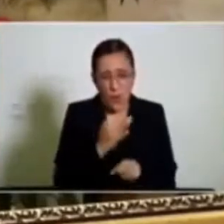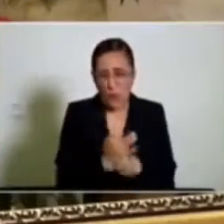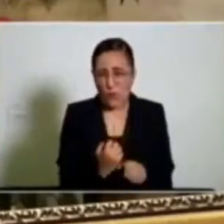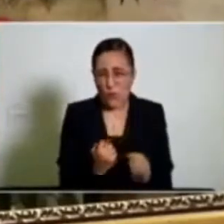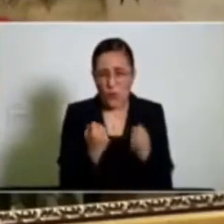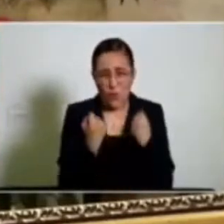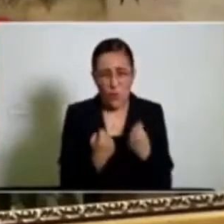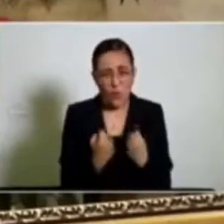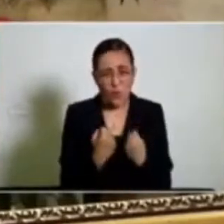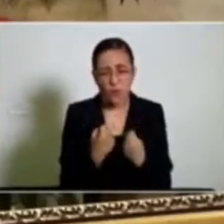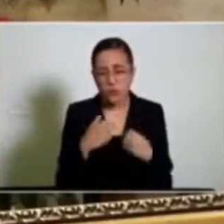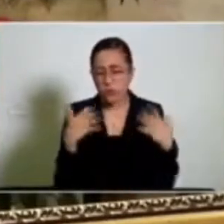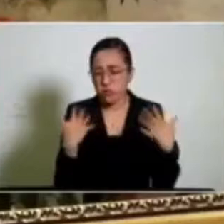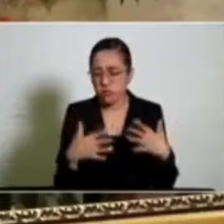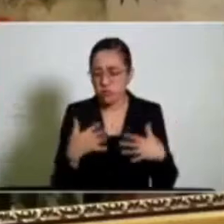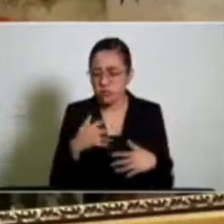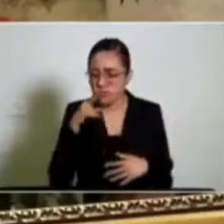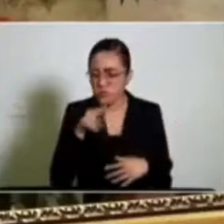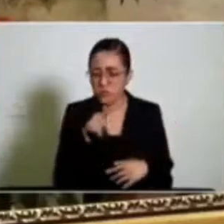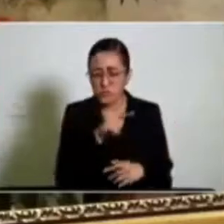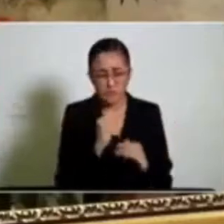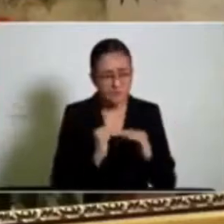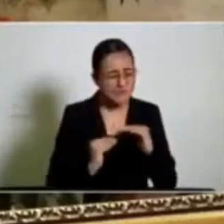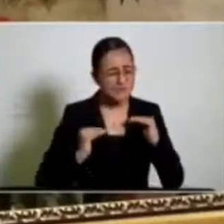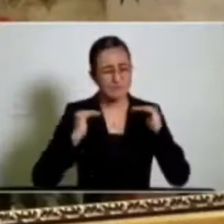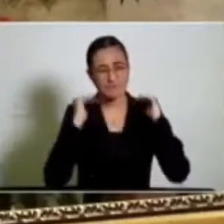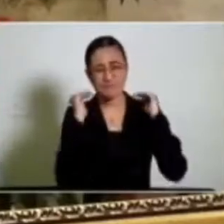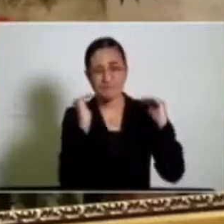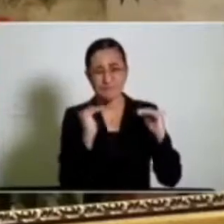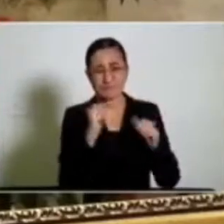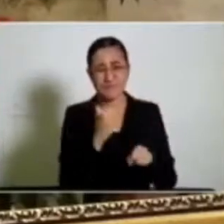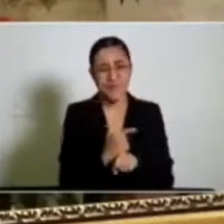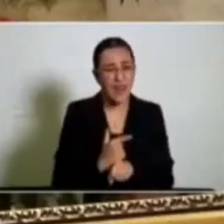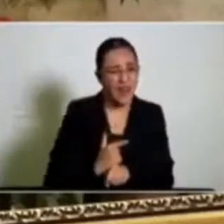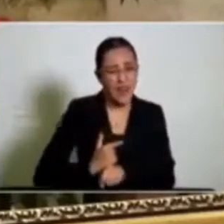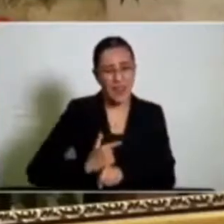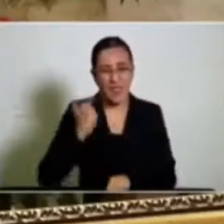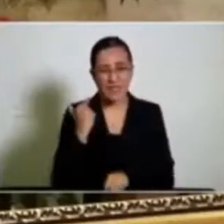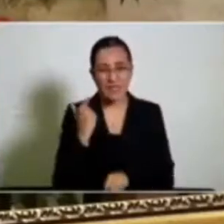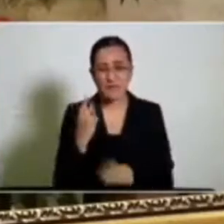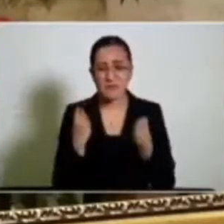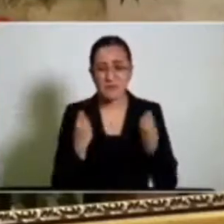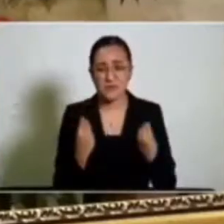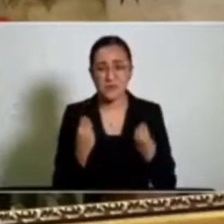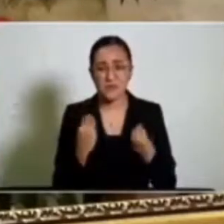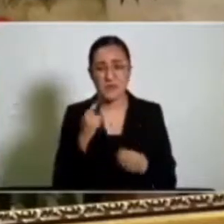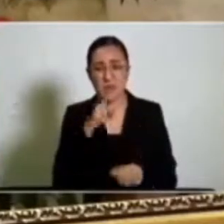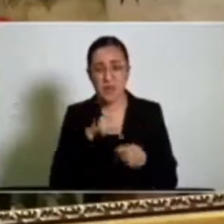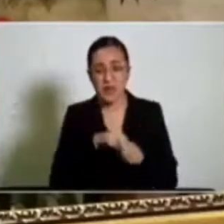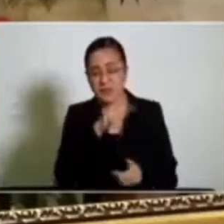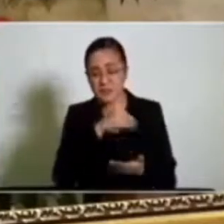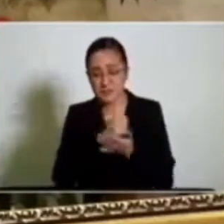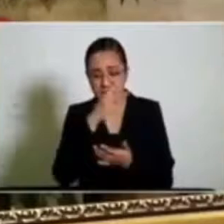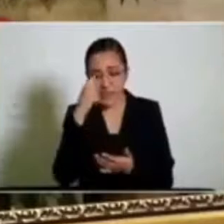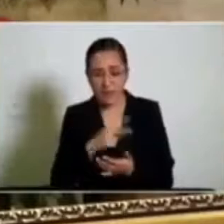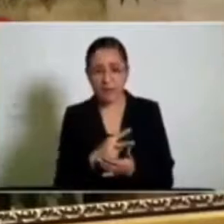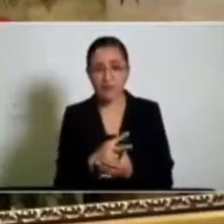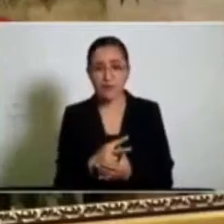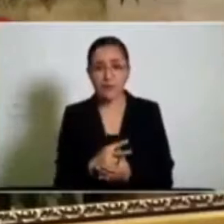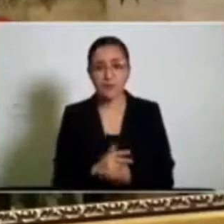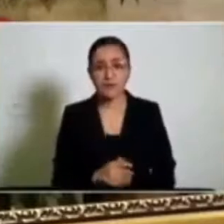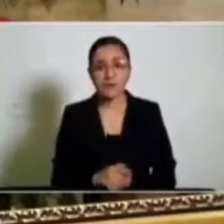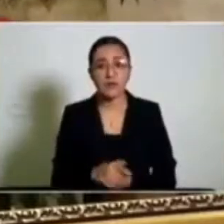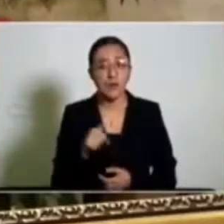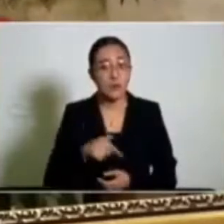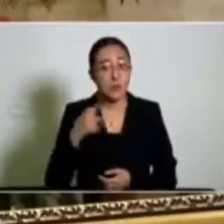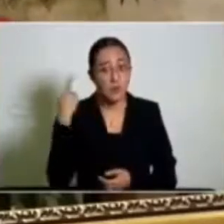Hoy se tiene allá un nivel de gravedad mayor que entonces. Y en